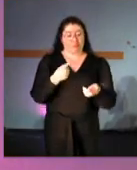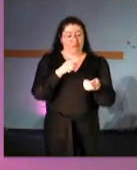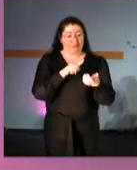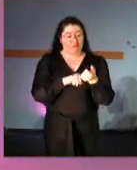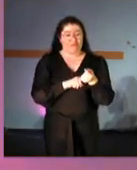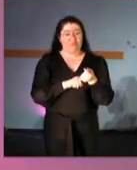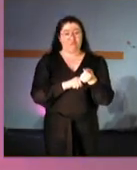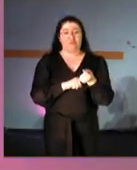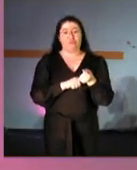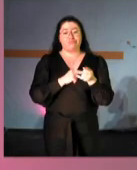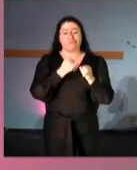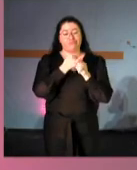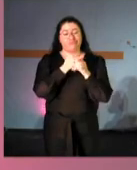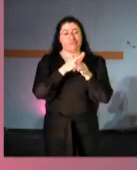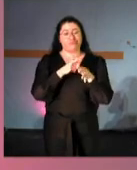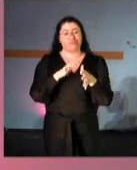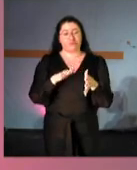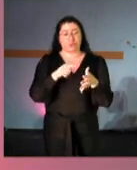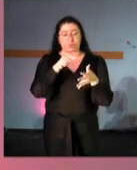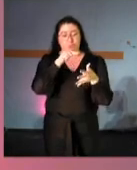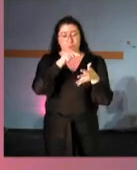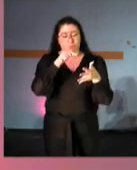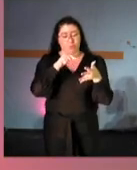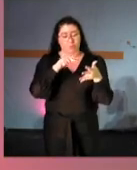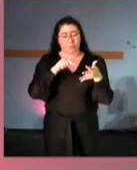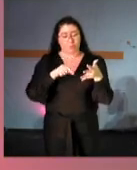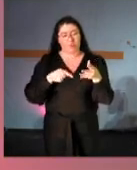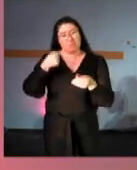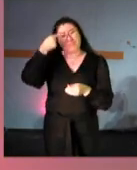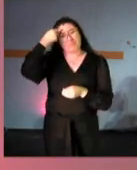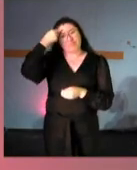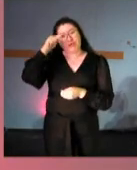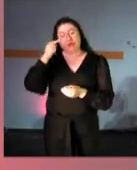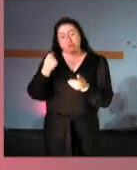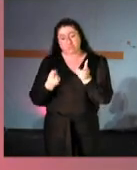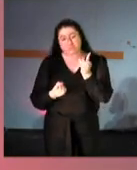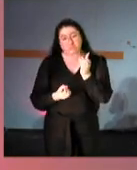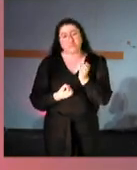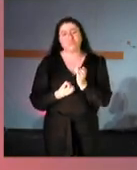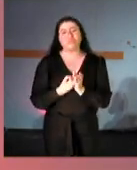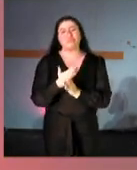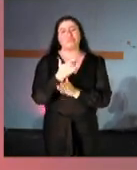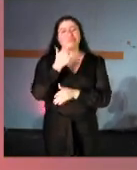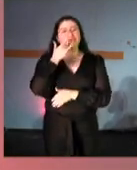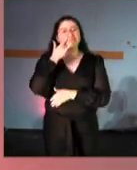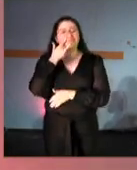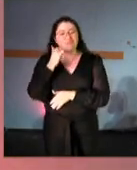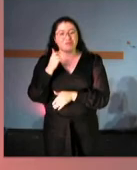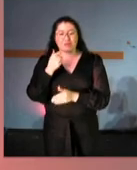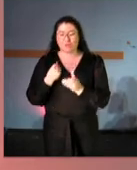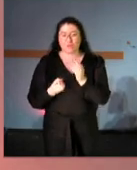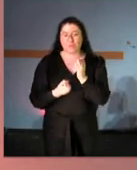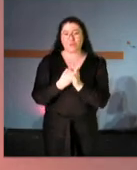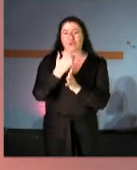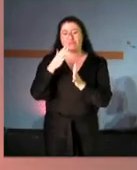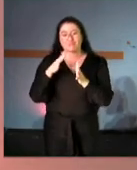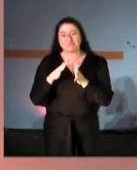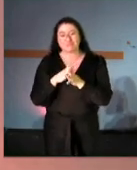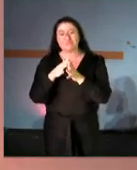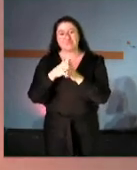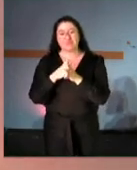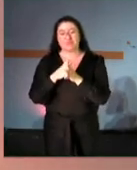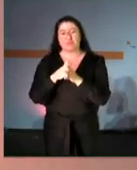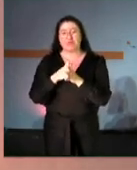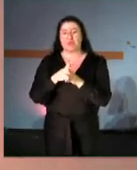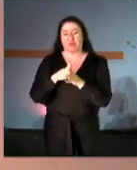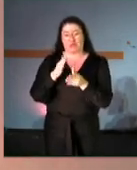indicativos para las nuevas luchas, para las luchas del presente y para las luchas que tendremos que